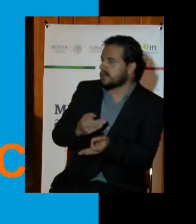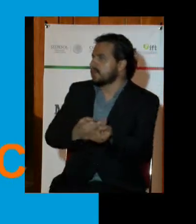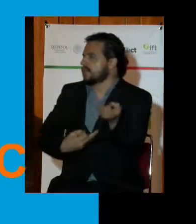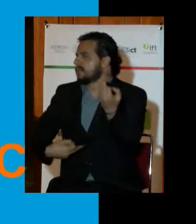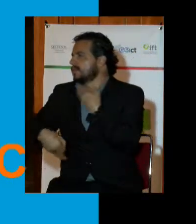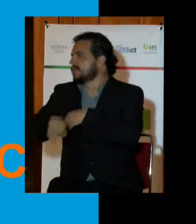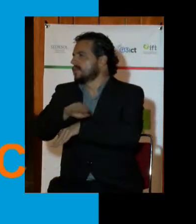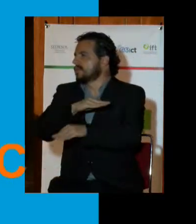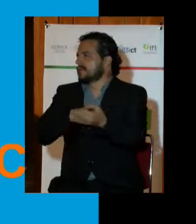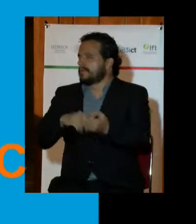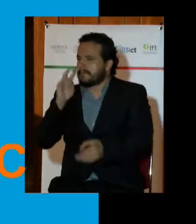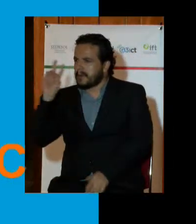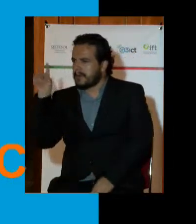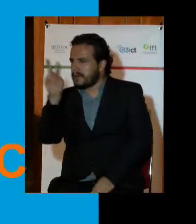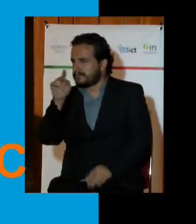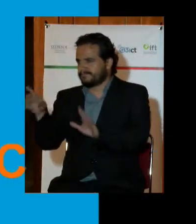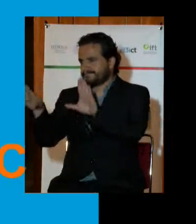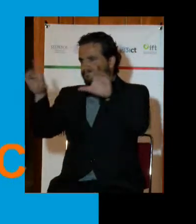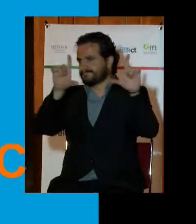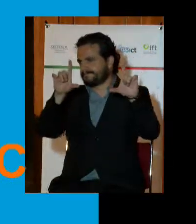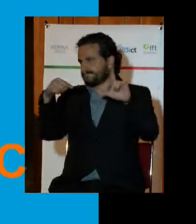al siguiente slide.